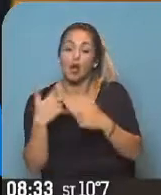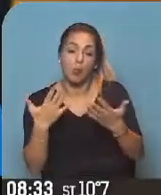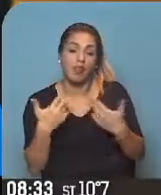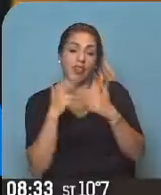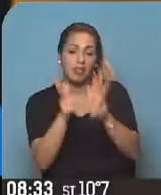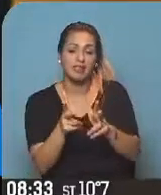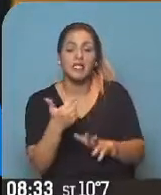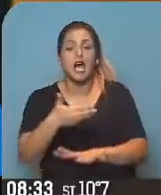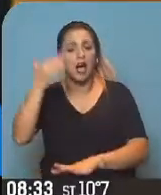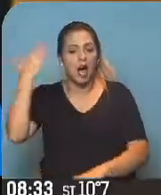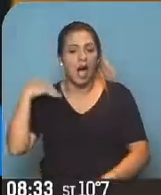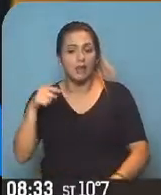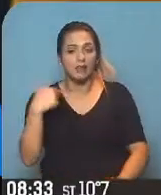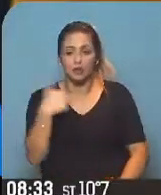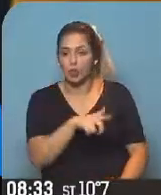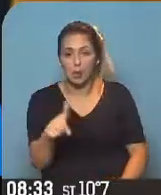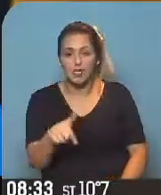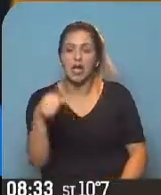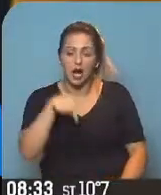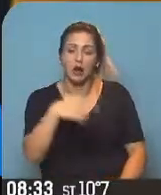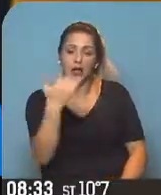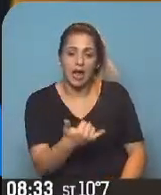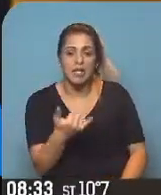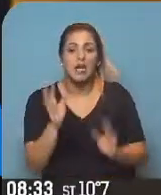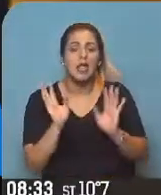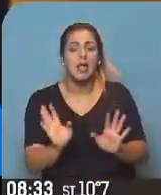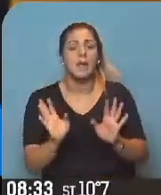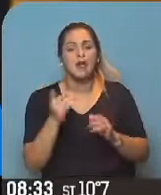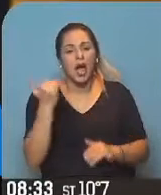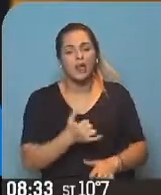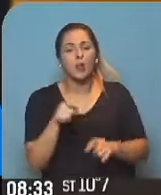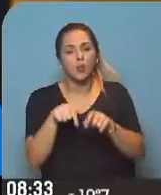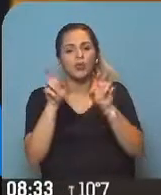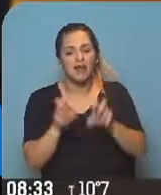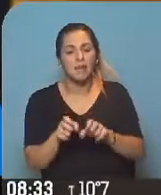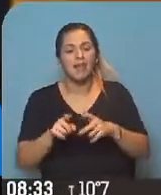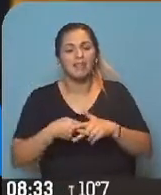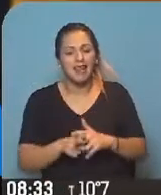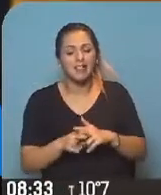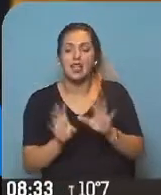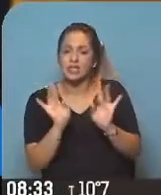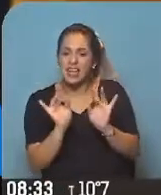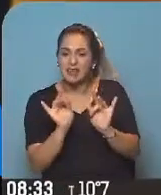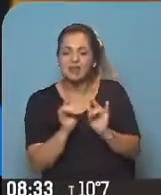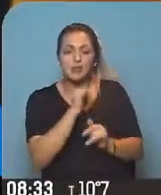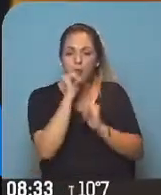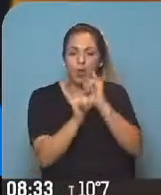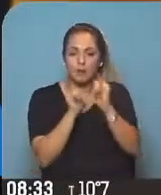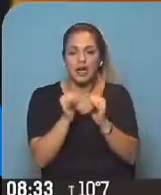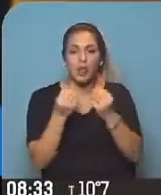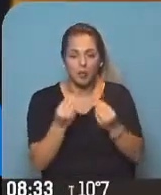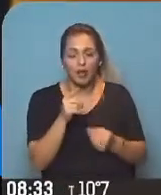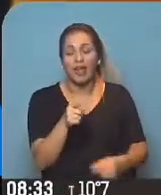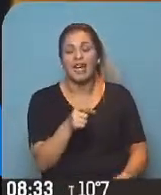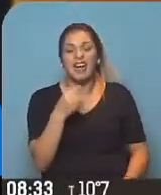bueno en aquel momento no lo había y ahora lo hay pero acá hay una cuestión técnica que es difícil de explicar pero que